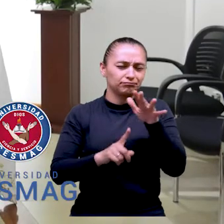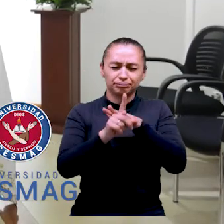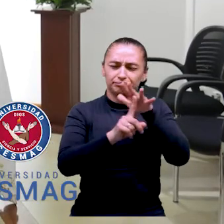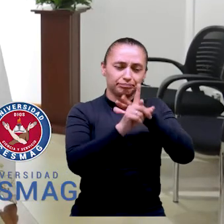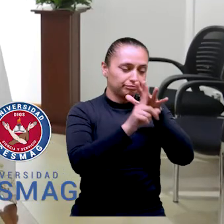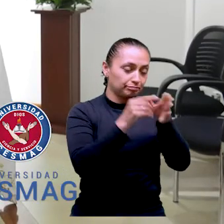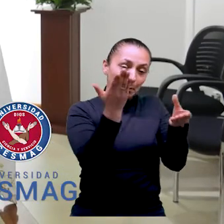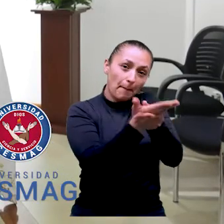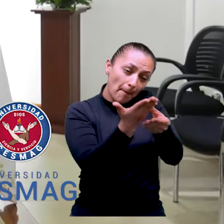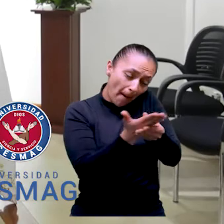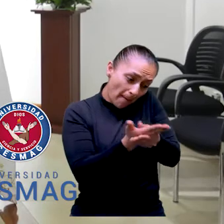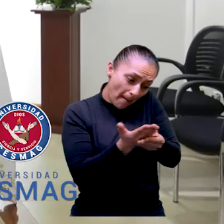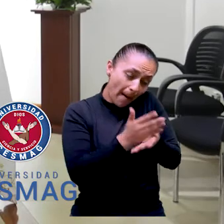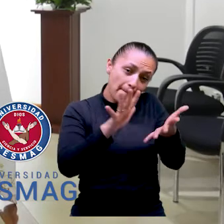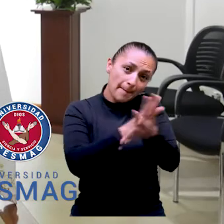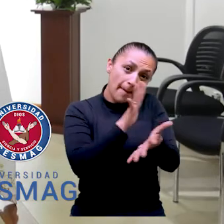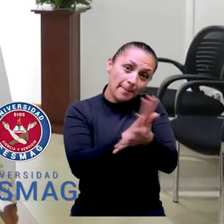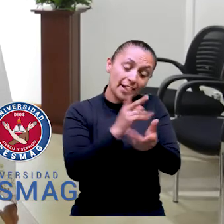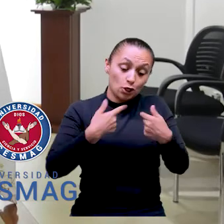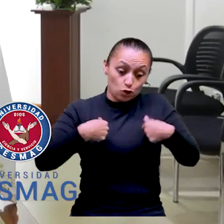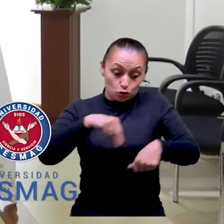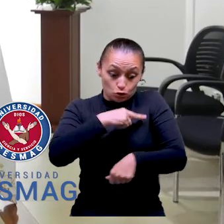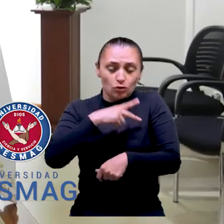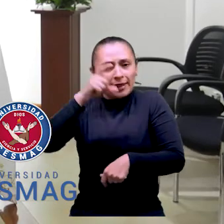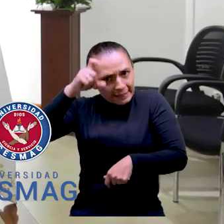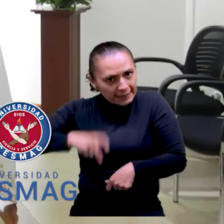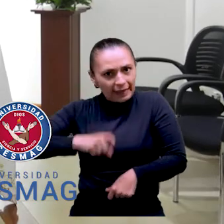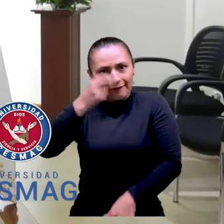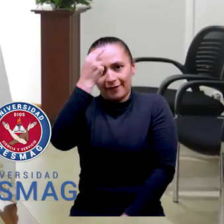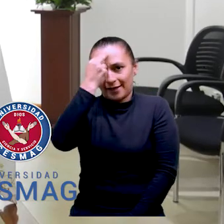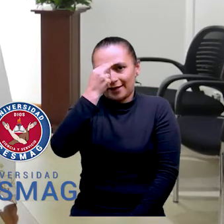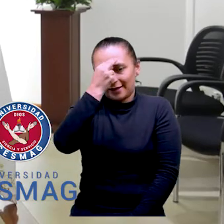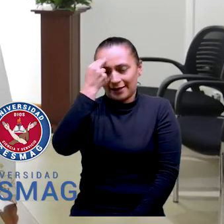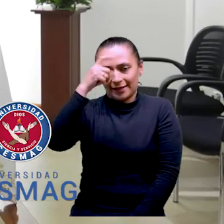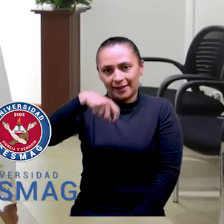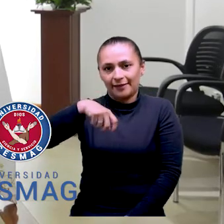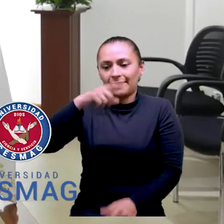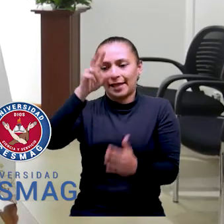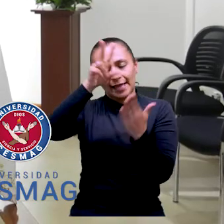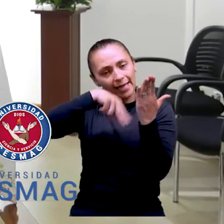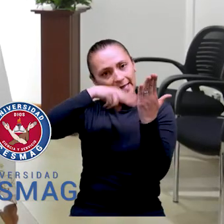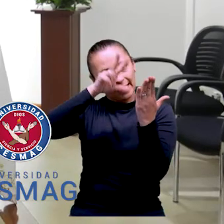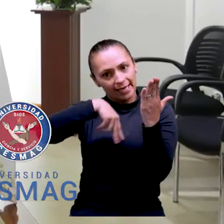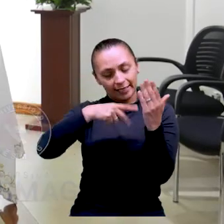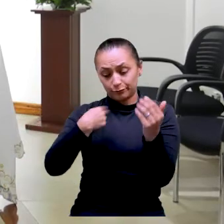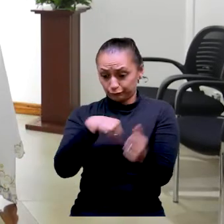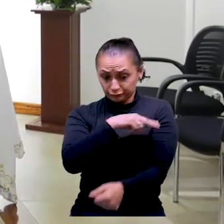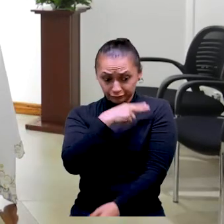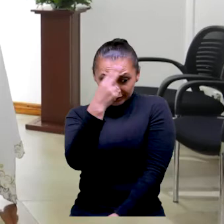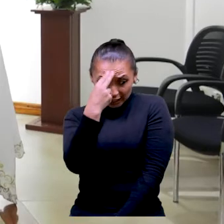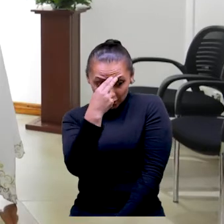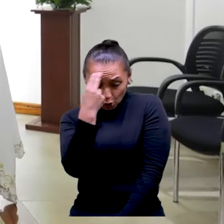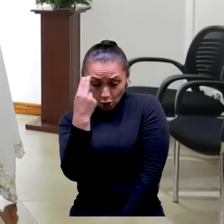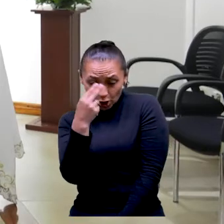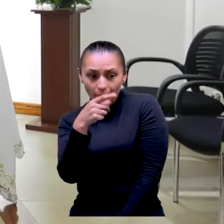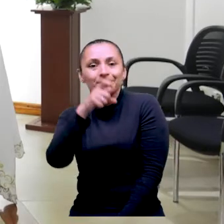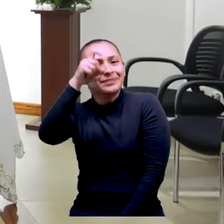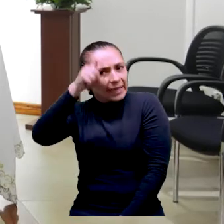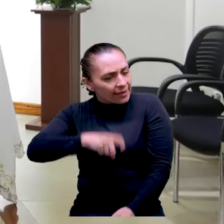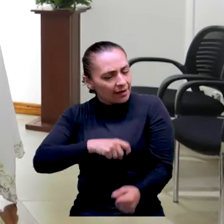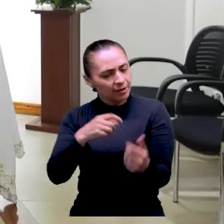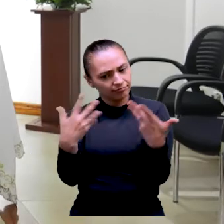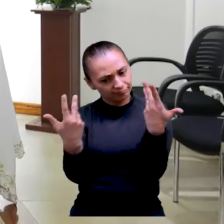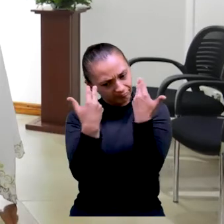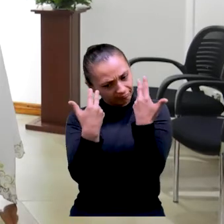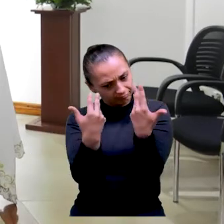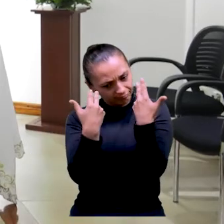y desde allí emerge una cantidad de documentos que nosotros como católico tenemos que leer que nosotros